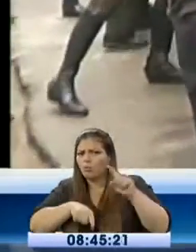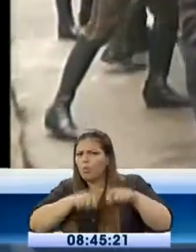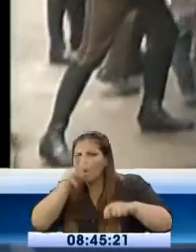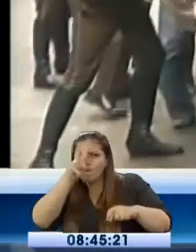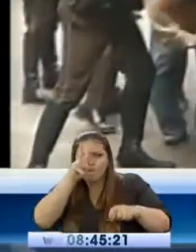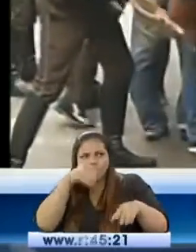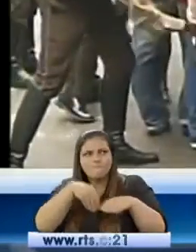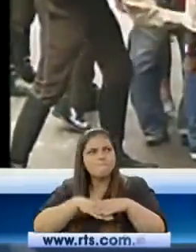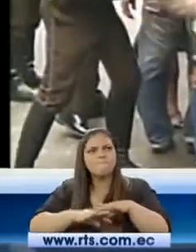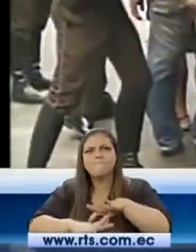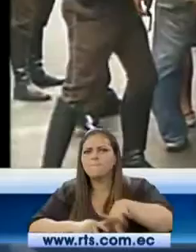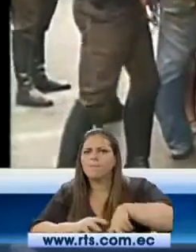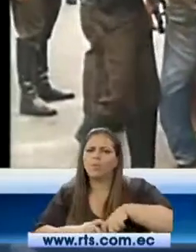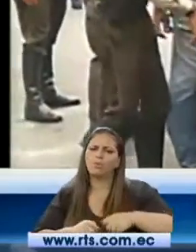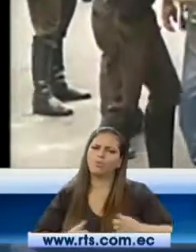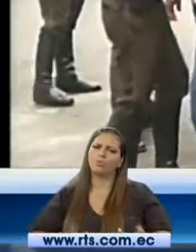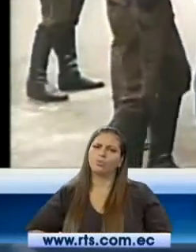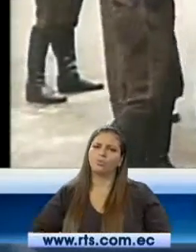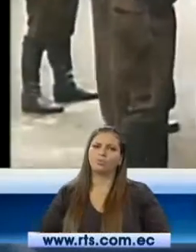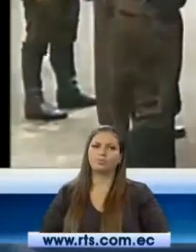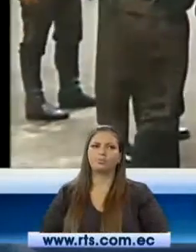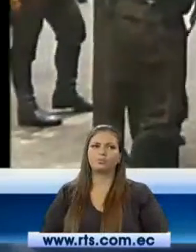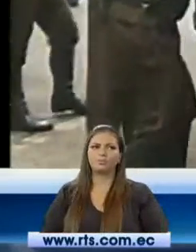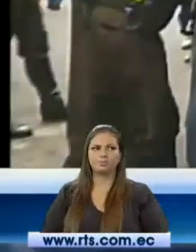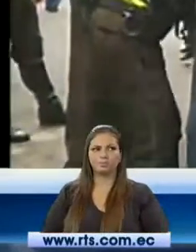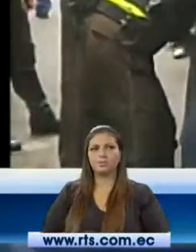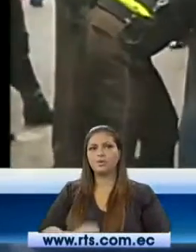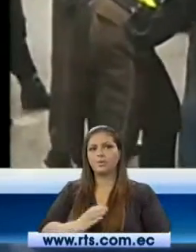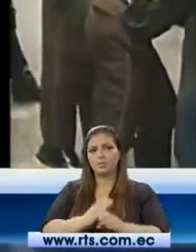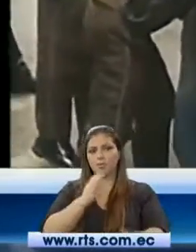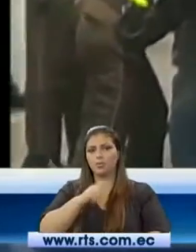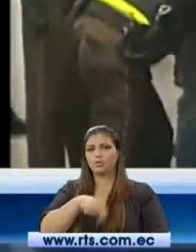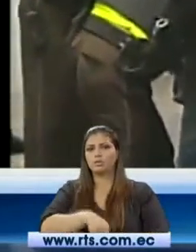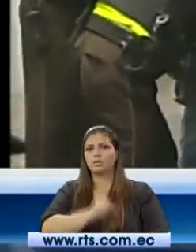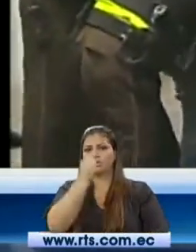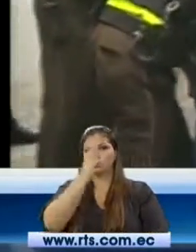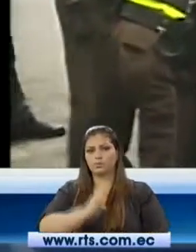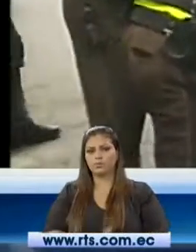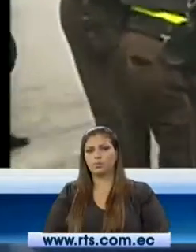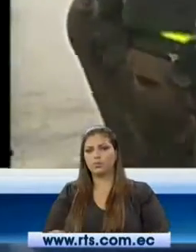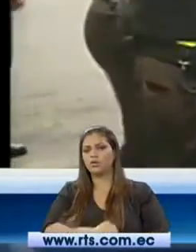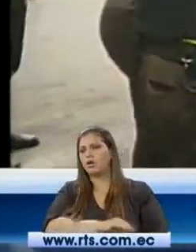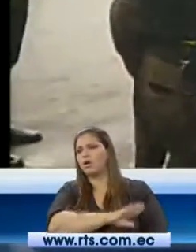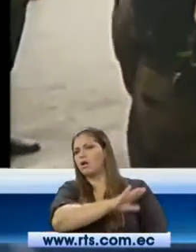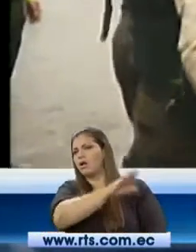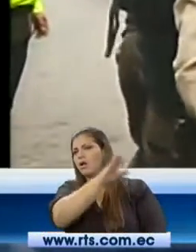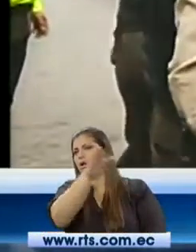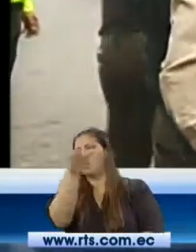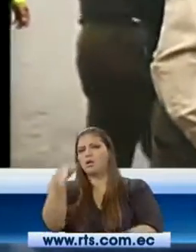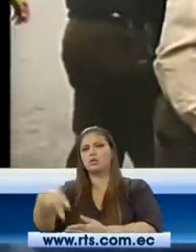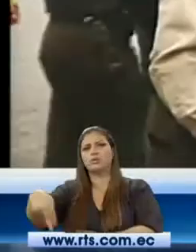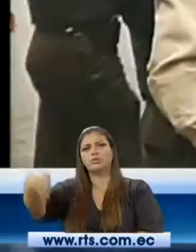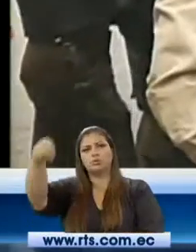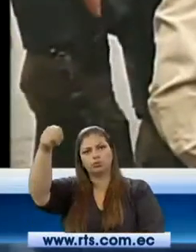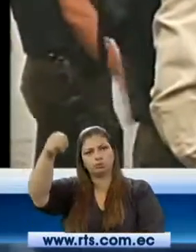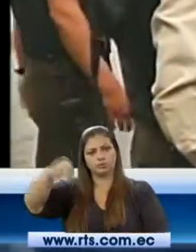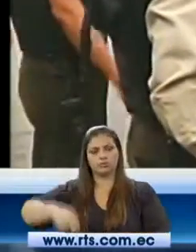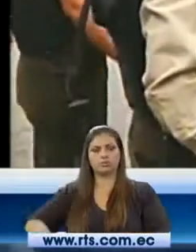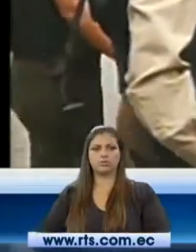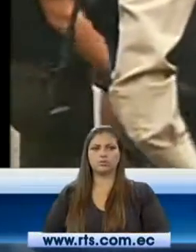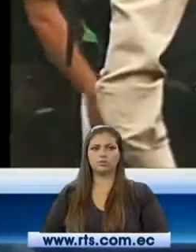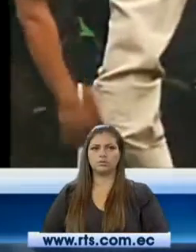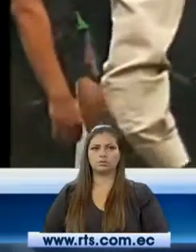desde acá, desde el suroeste de Guayaquil y que van incluso hasta el norte, o sea, atraviesan buen tramo de la ciudad. Sin embargo, generalmente son víctimas de